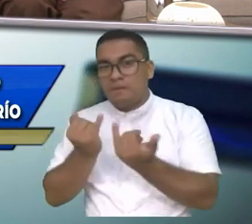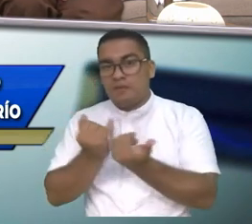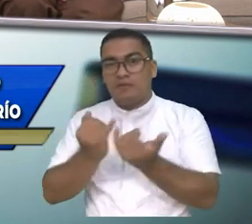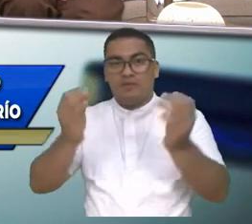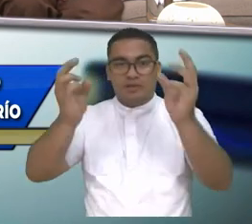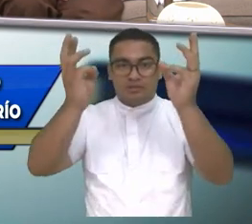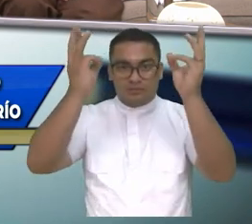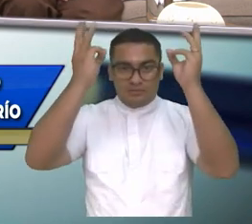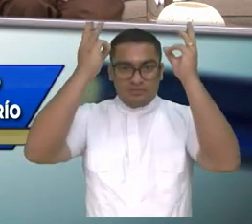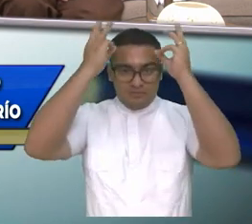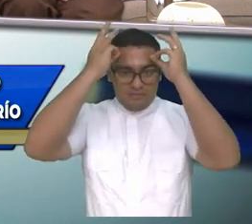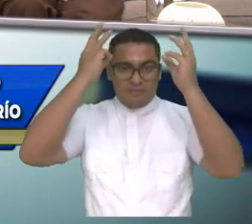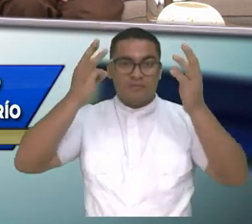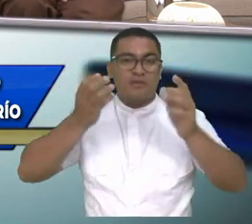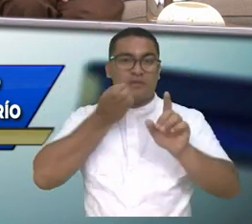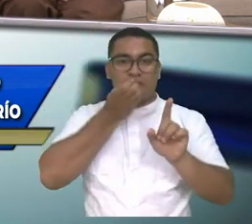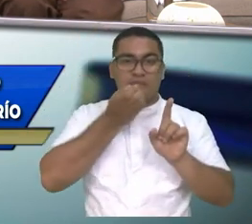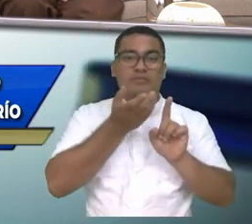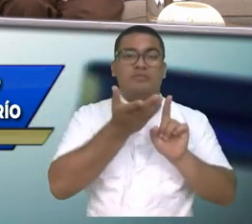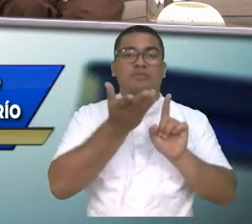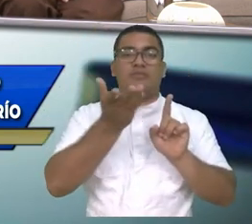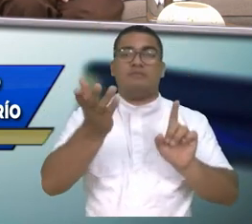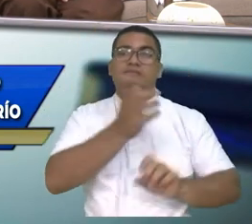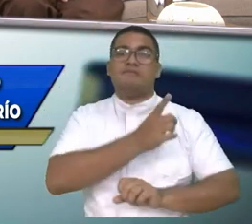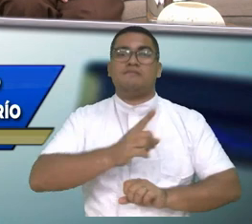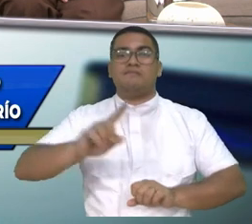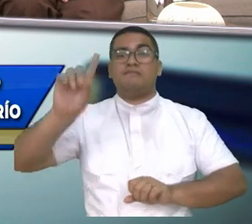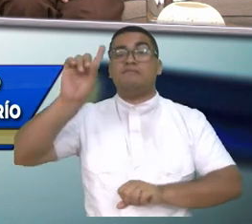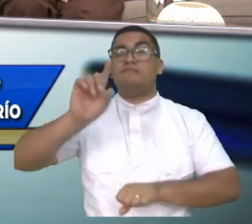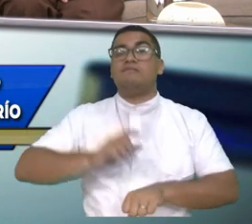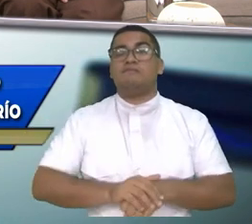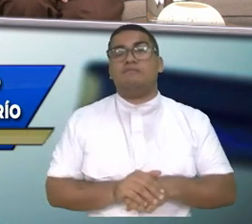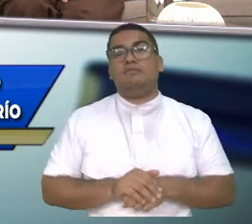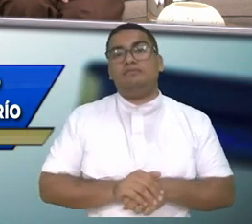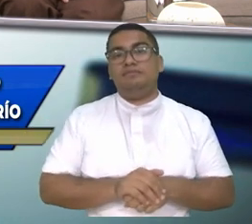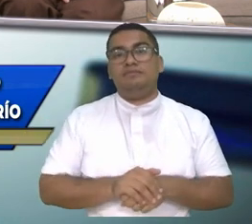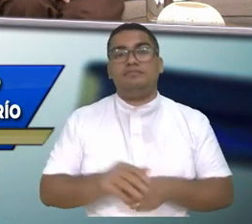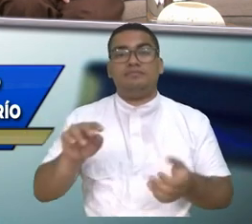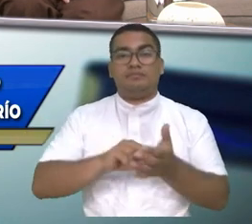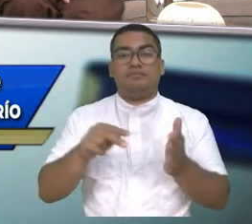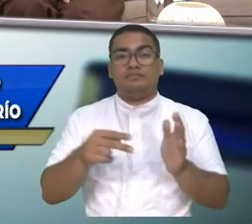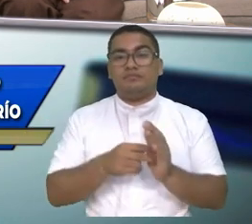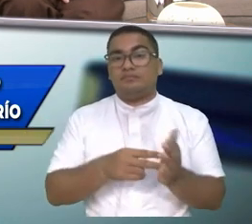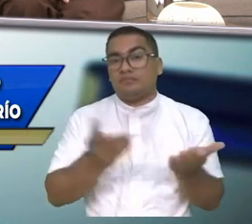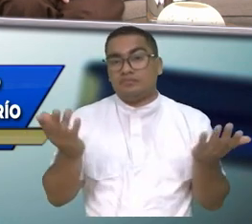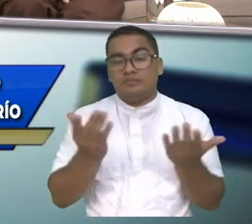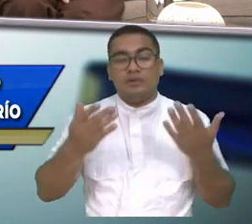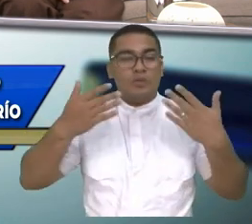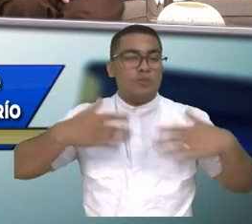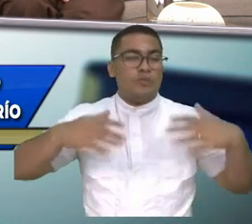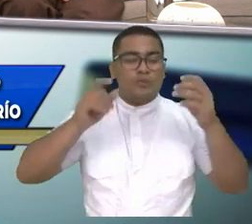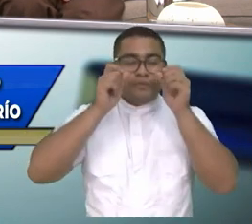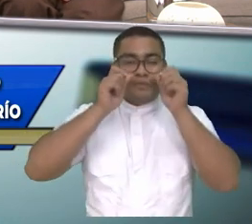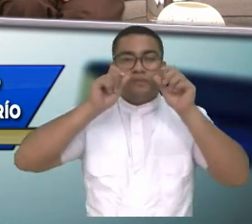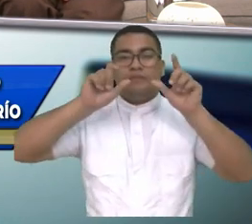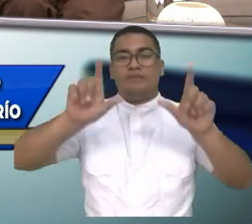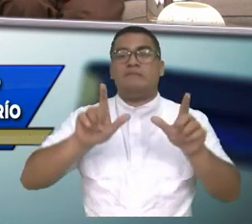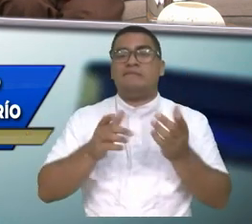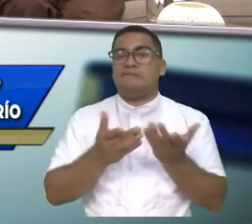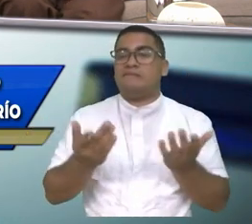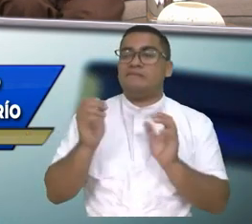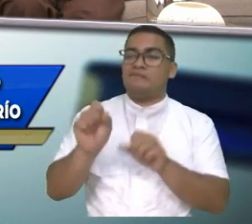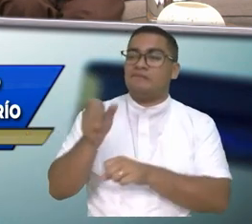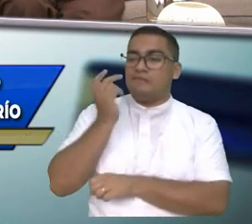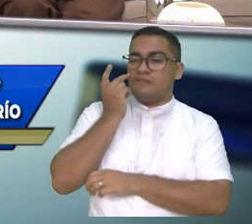reyes, a los profetas, a los dioses. Eso es una maravilla al ver